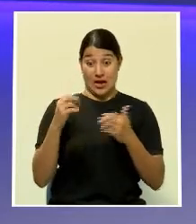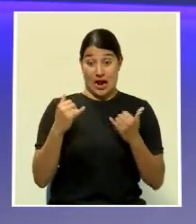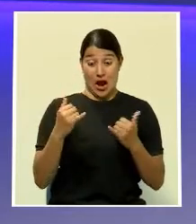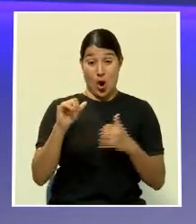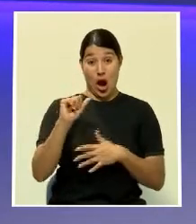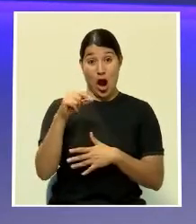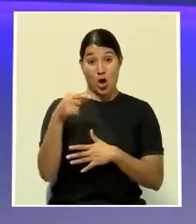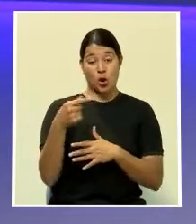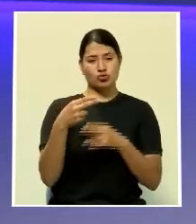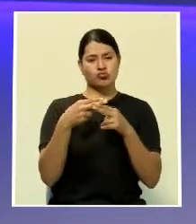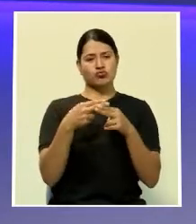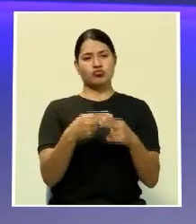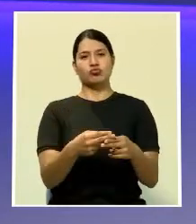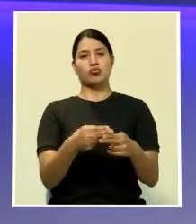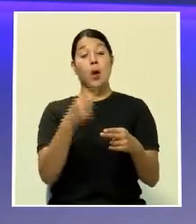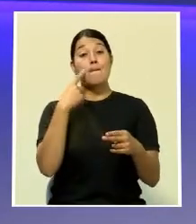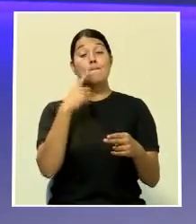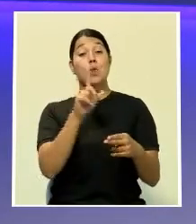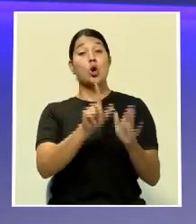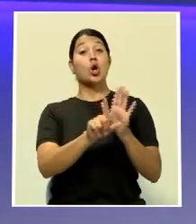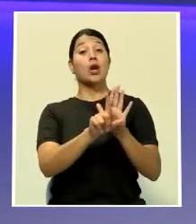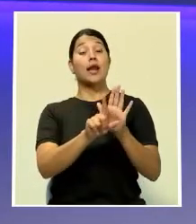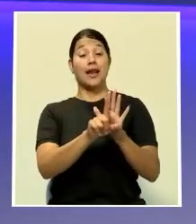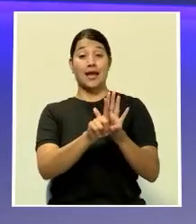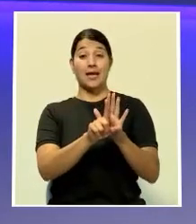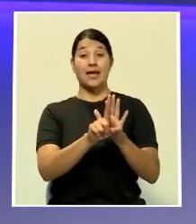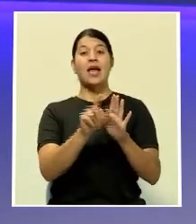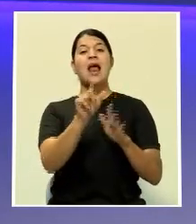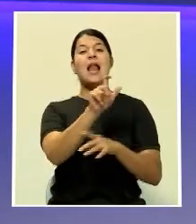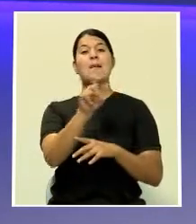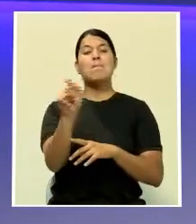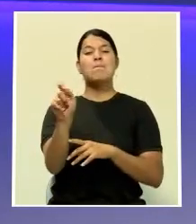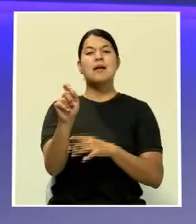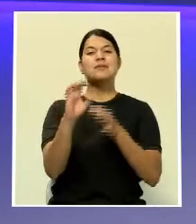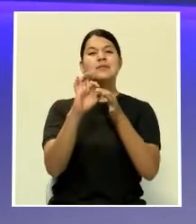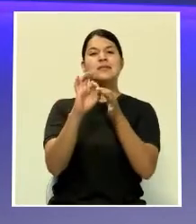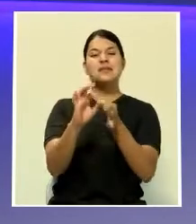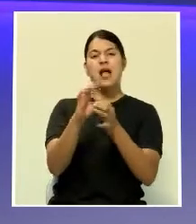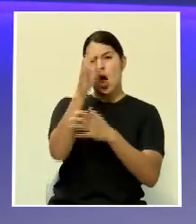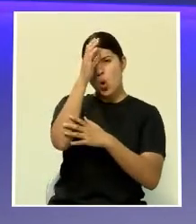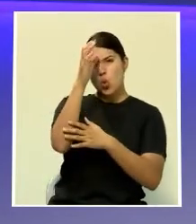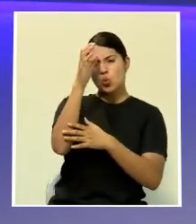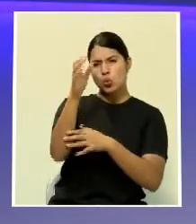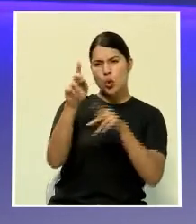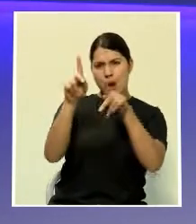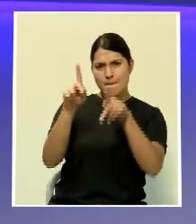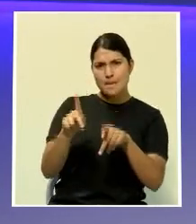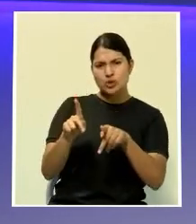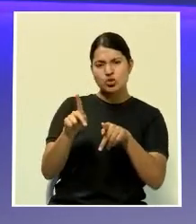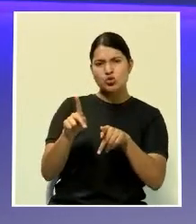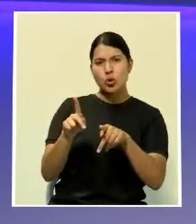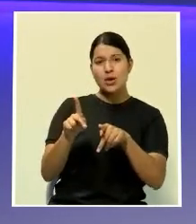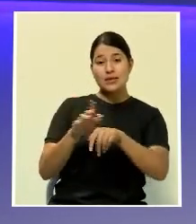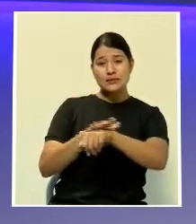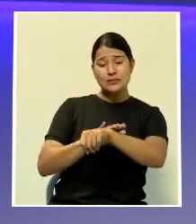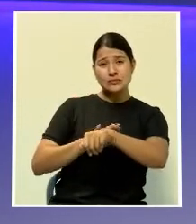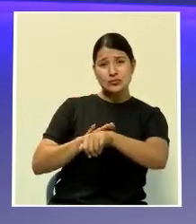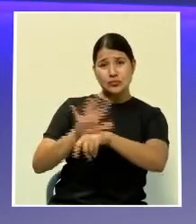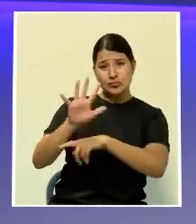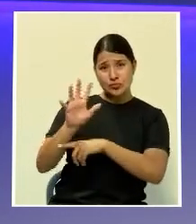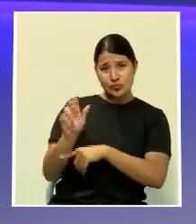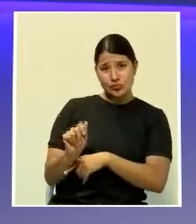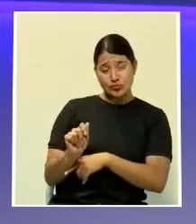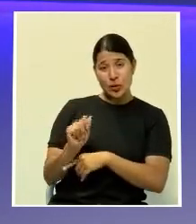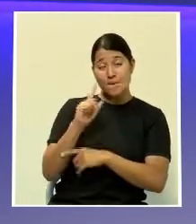designó por ley como el mes de la cultura afrodescendiente para recordar y difundir acontecimientos históricos de